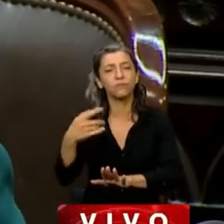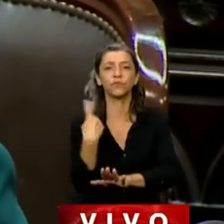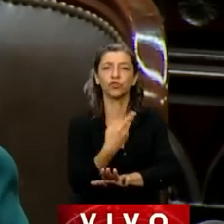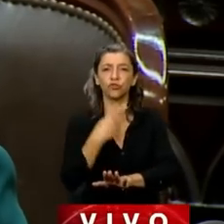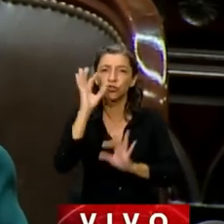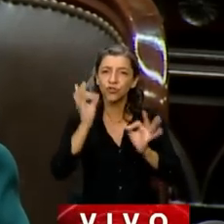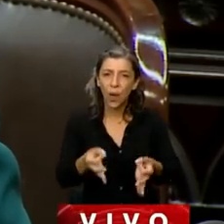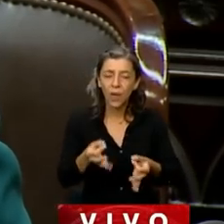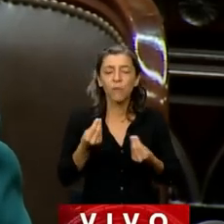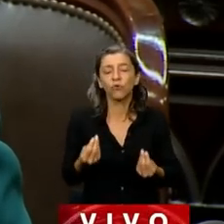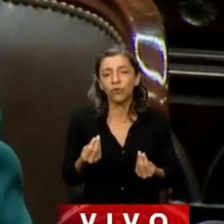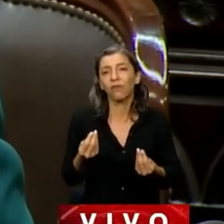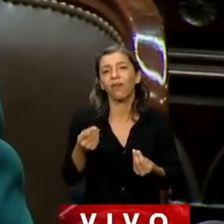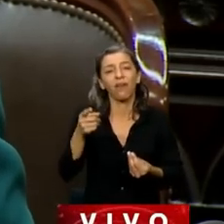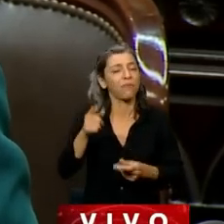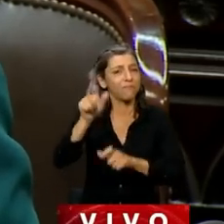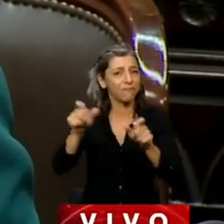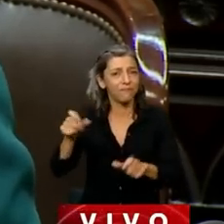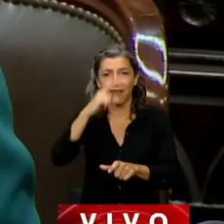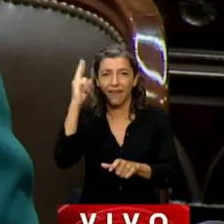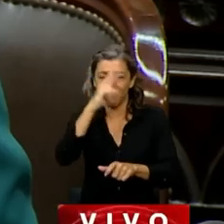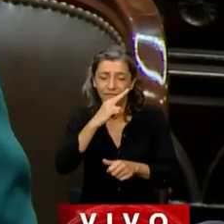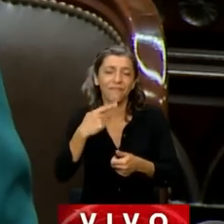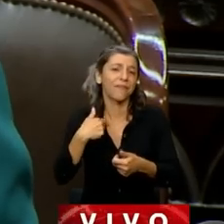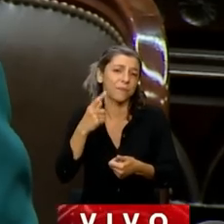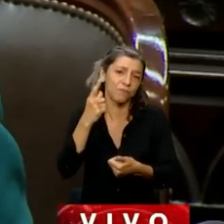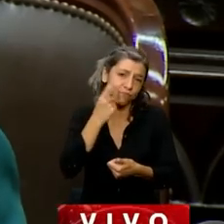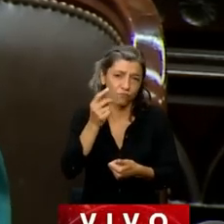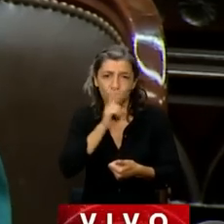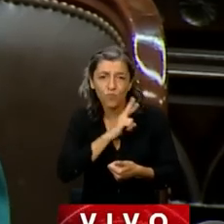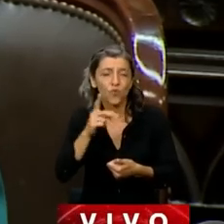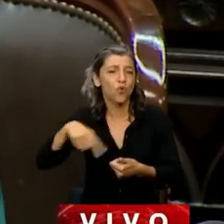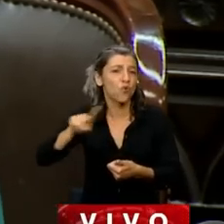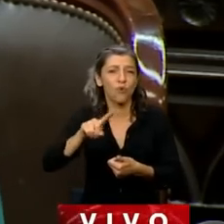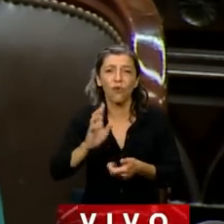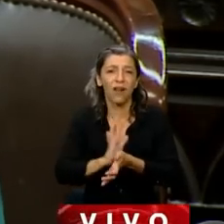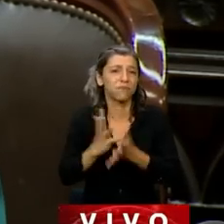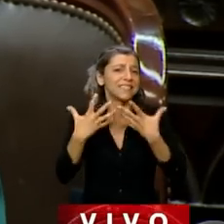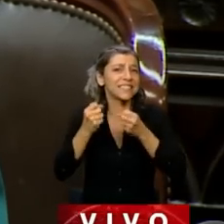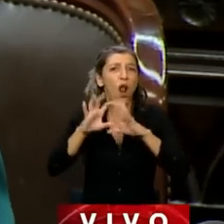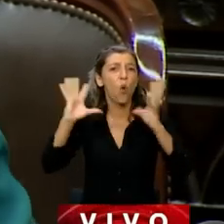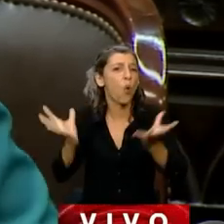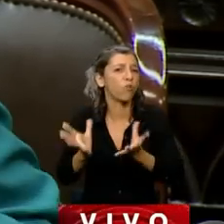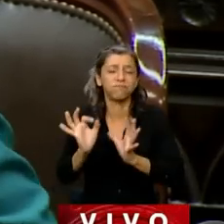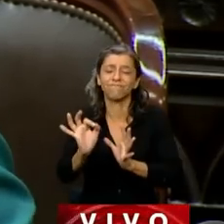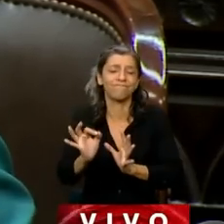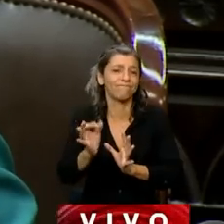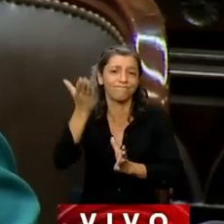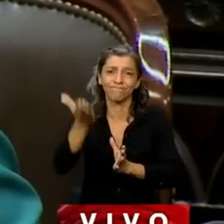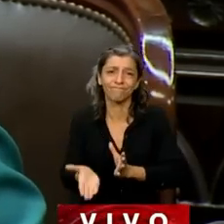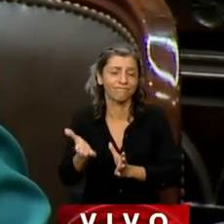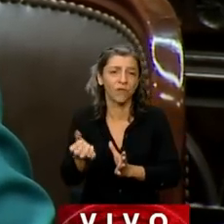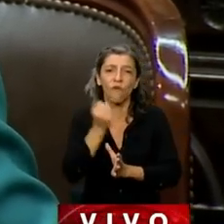e irreemplazable que desempeñan las enfermeras y los enfermeros en el sistema de salud. Y por eso,